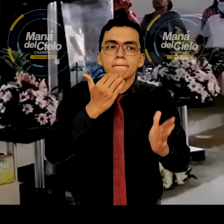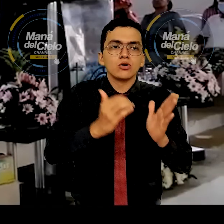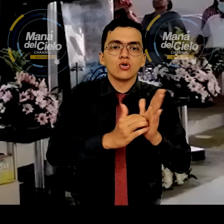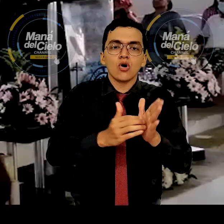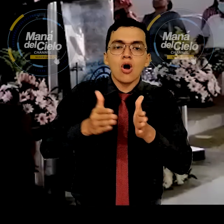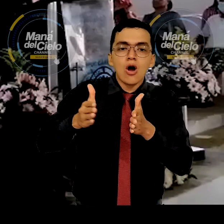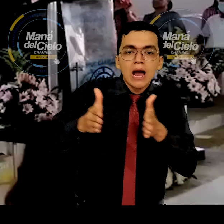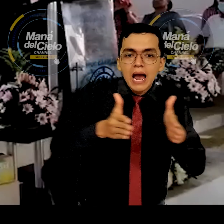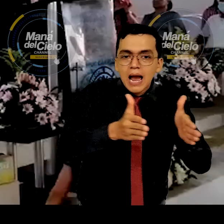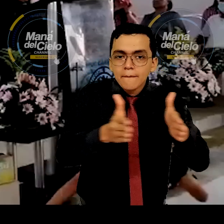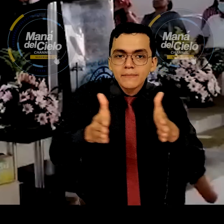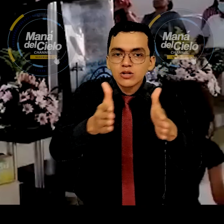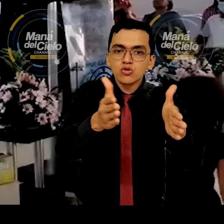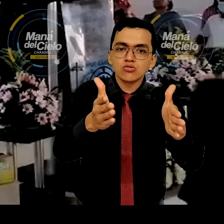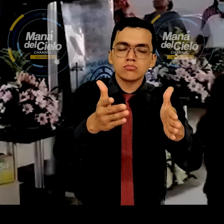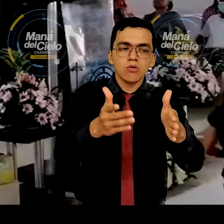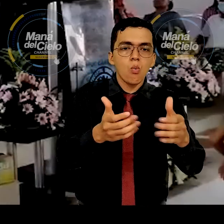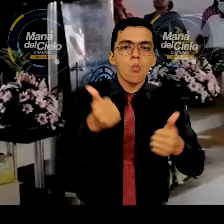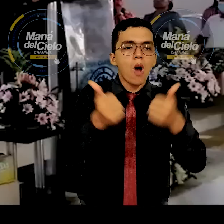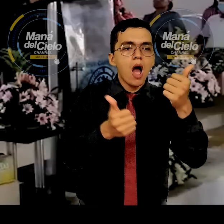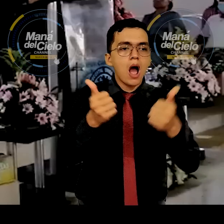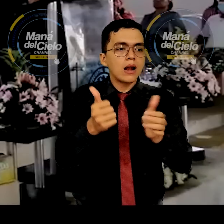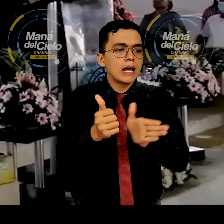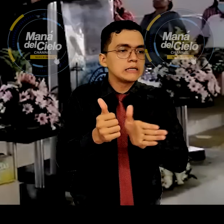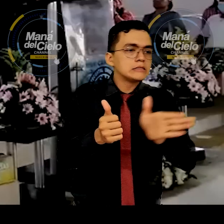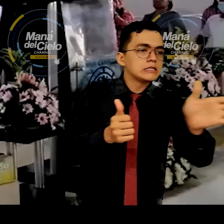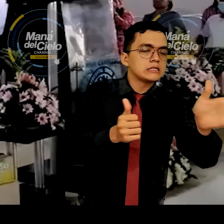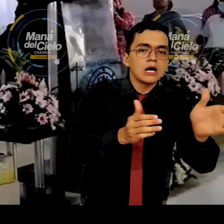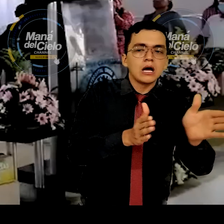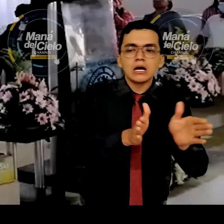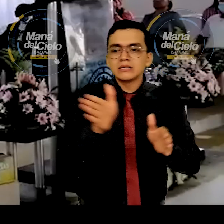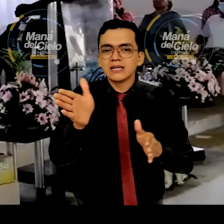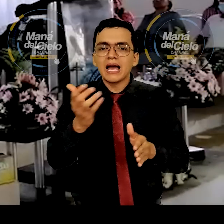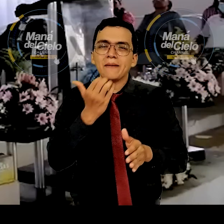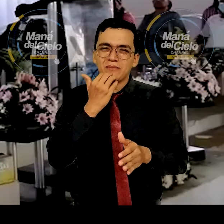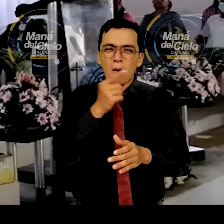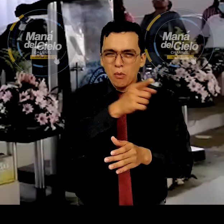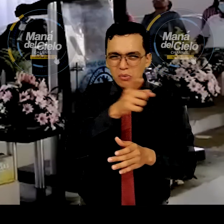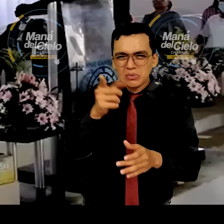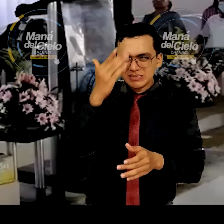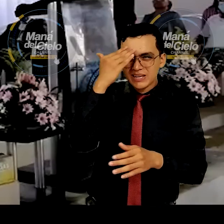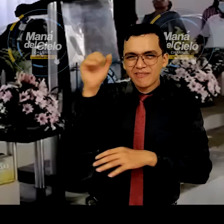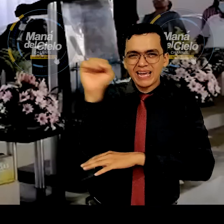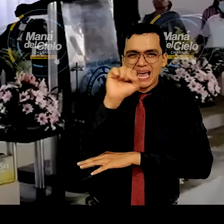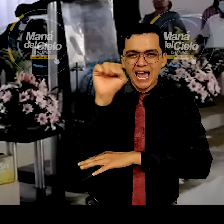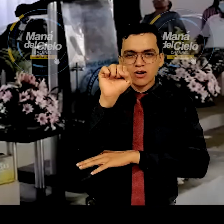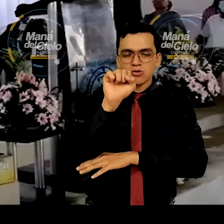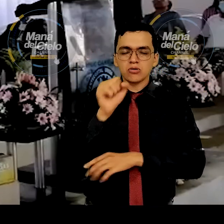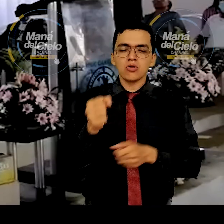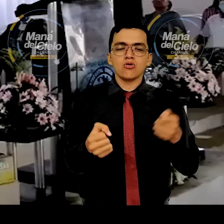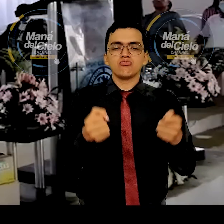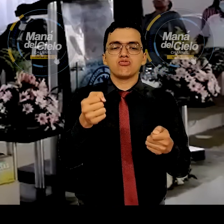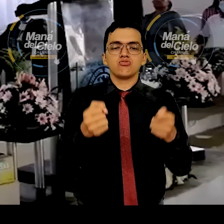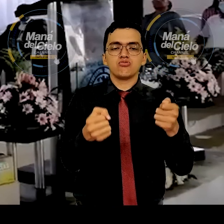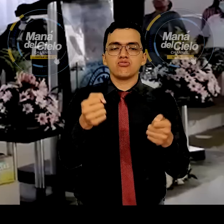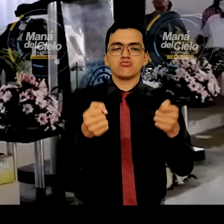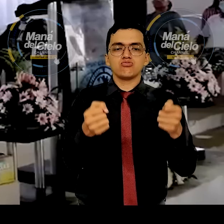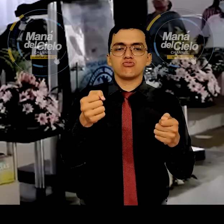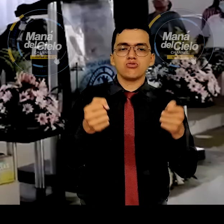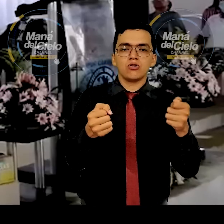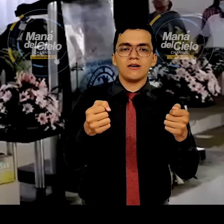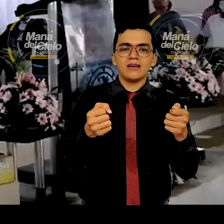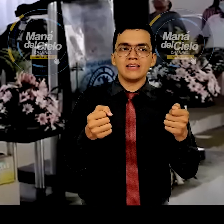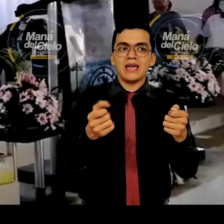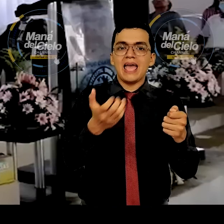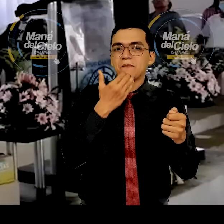los que manejamos aquí carros, ustedes nunca han ido detrás de un chofer que es